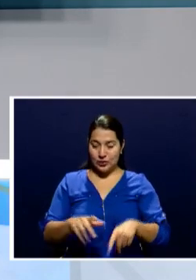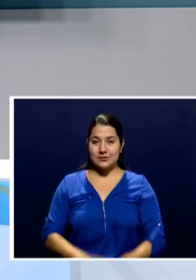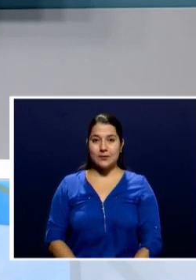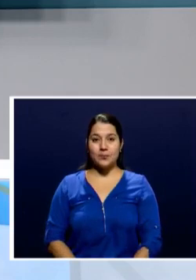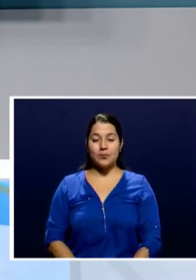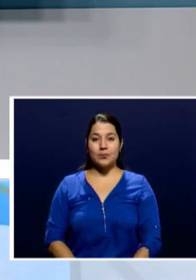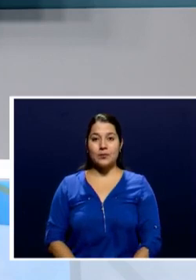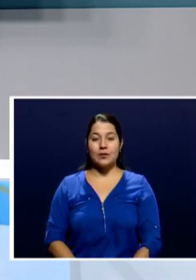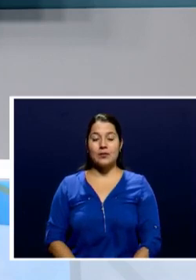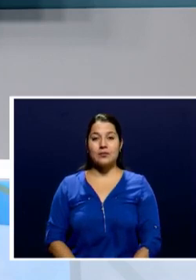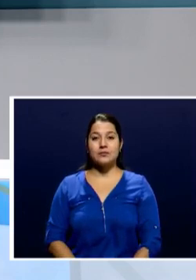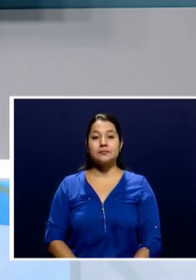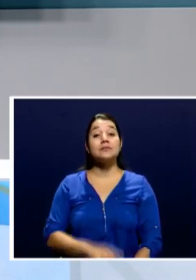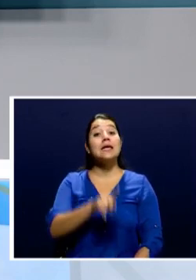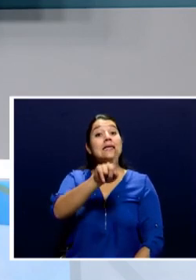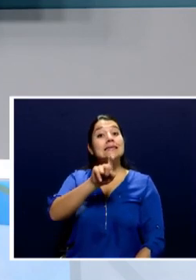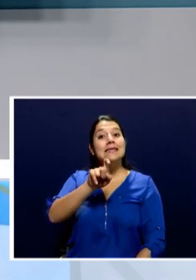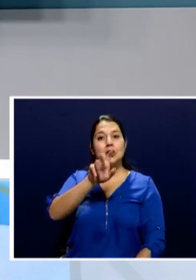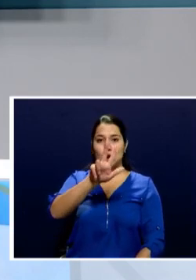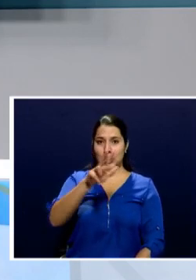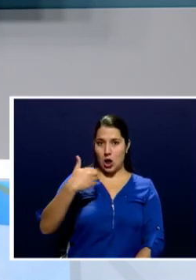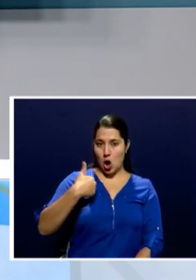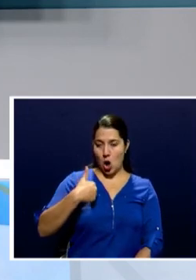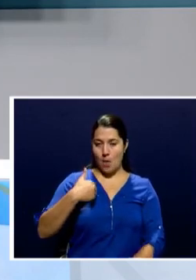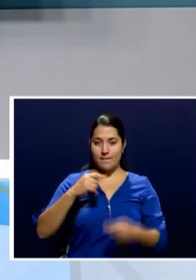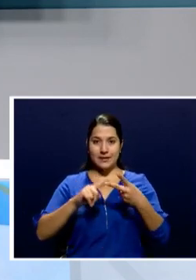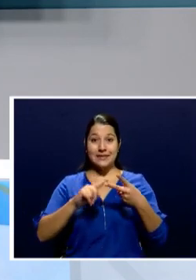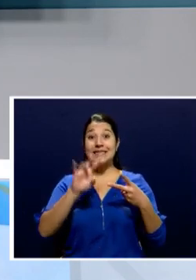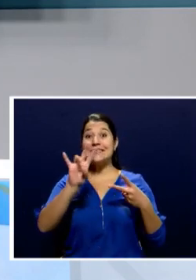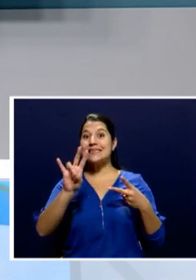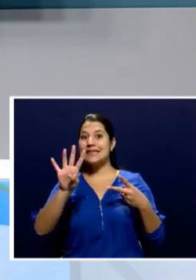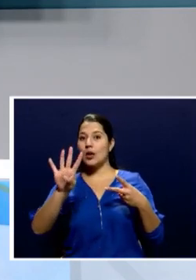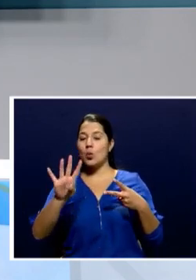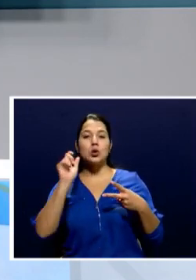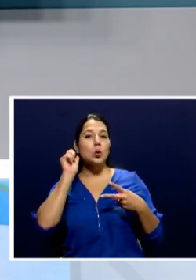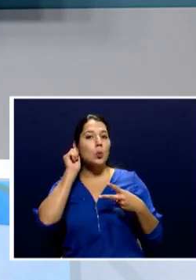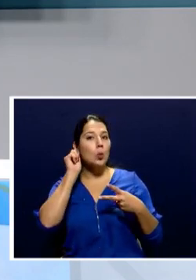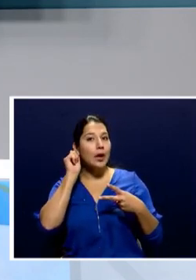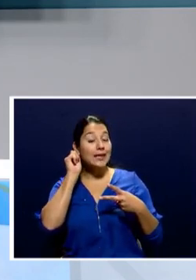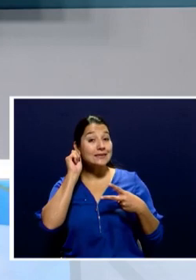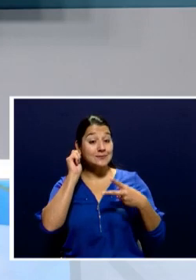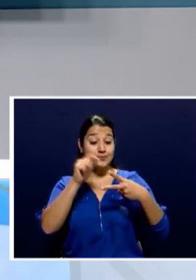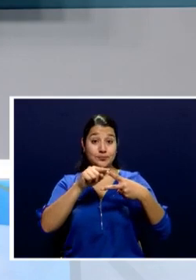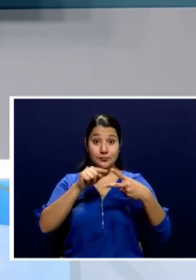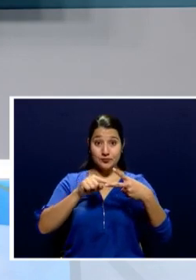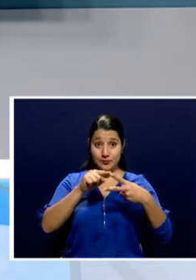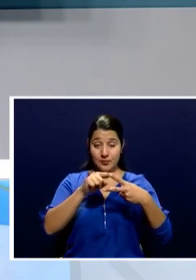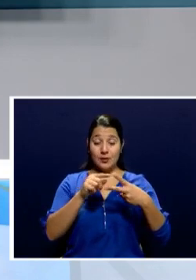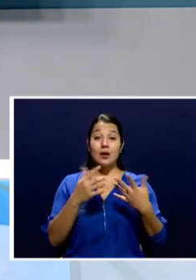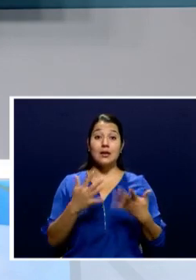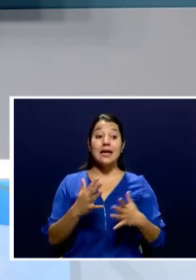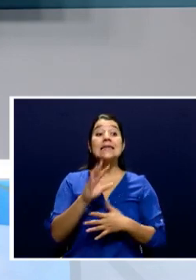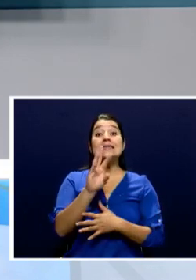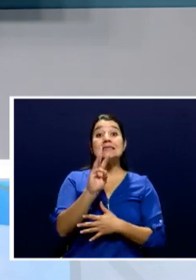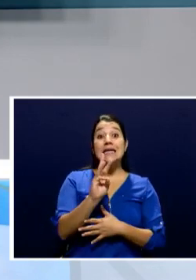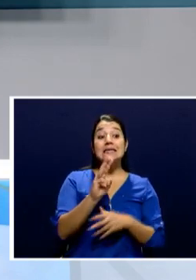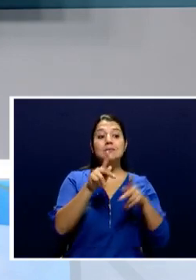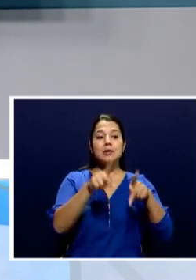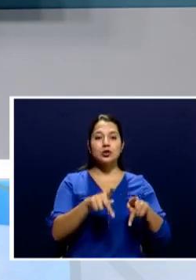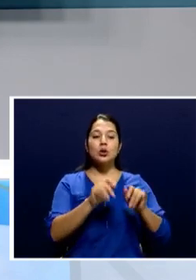Se trata de 103 hombres y 74 mujeres, de los cuales 6 están